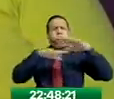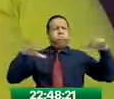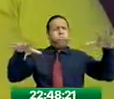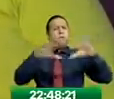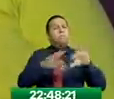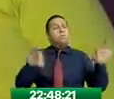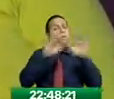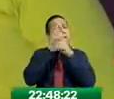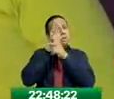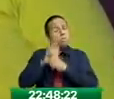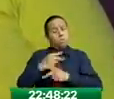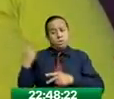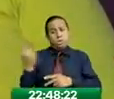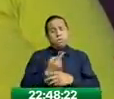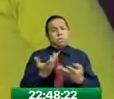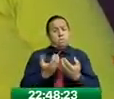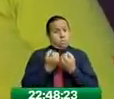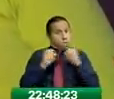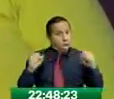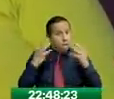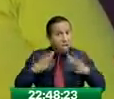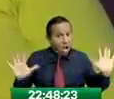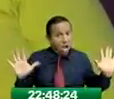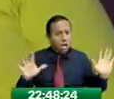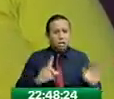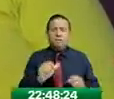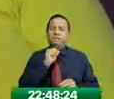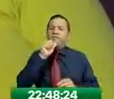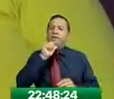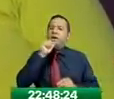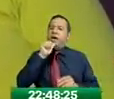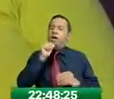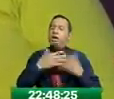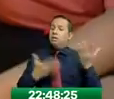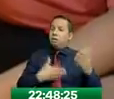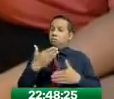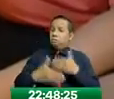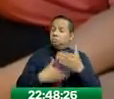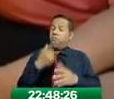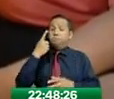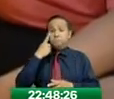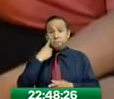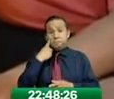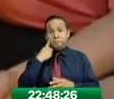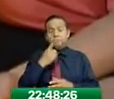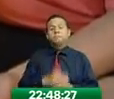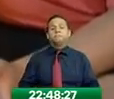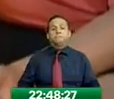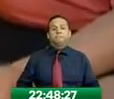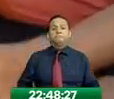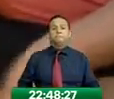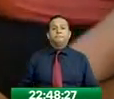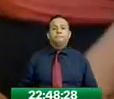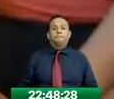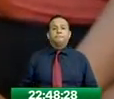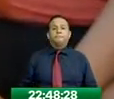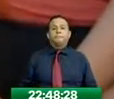que cuidarnos. Todavía no nos hemos salvado, que diga que esto va a pasar, esto no va a pasar. Informó Adriana Peralta.